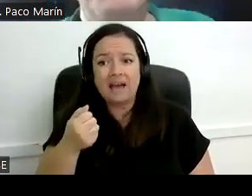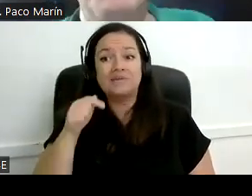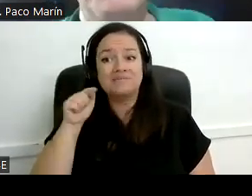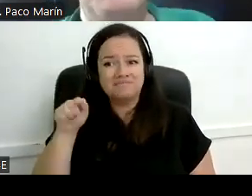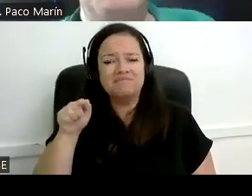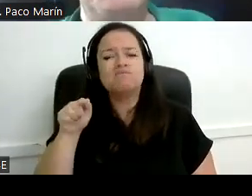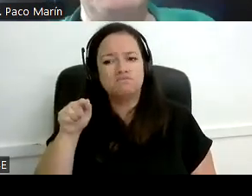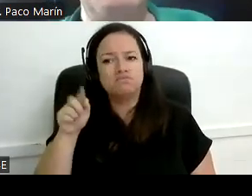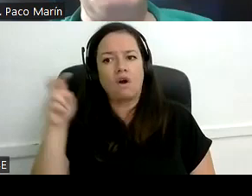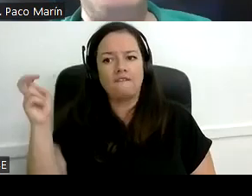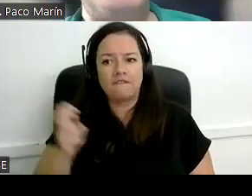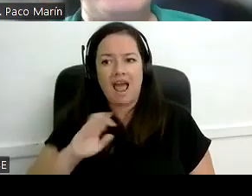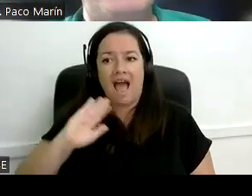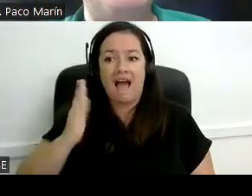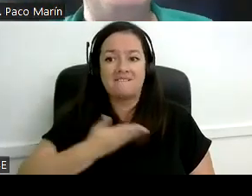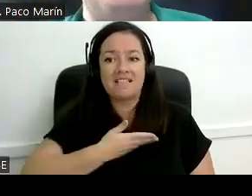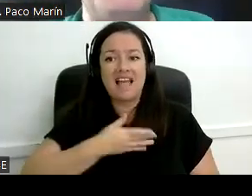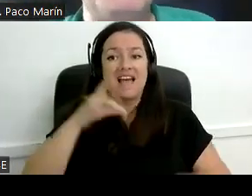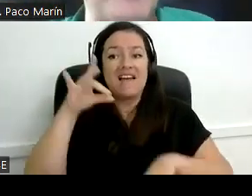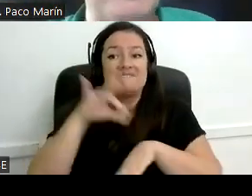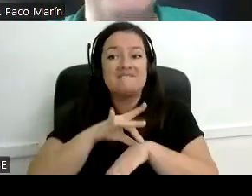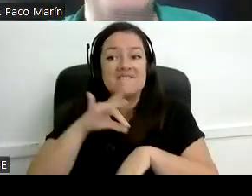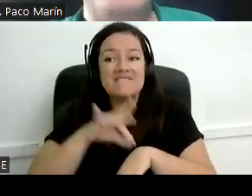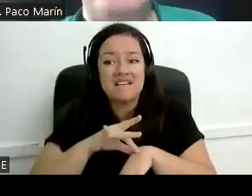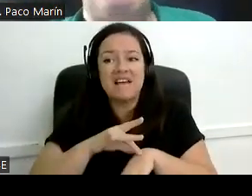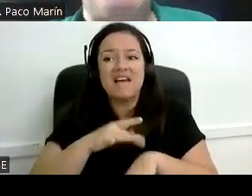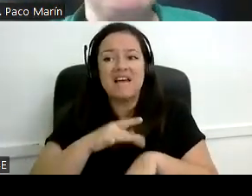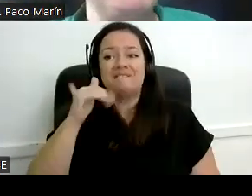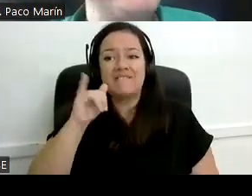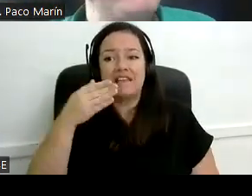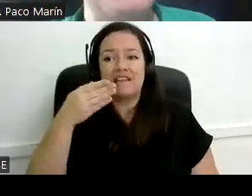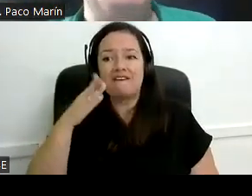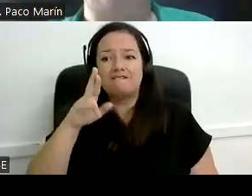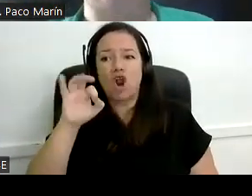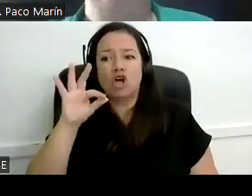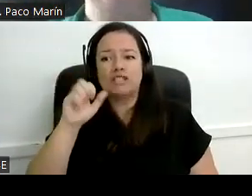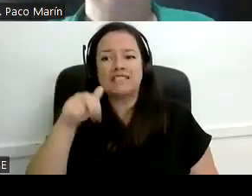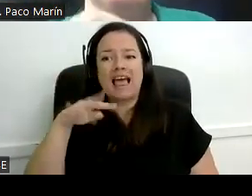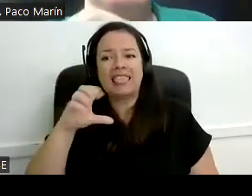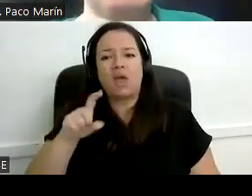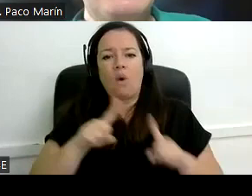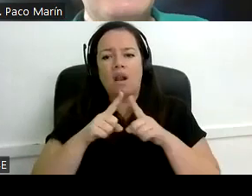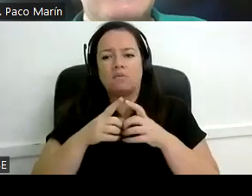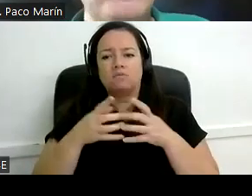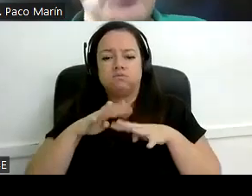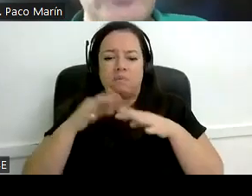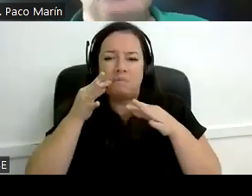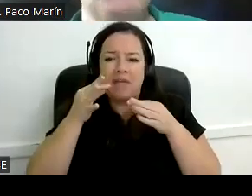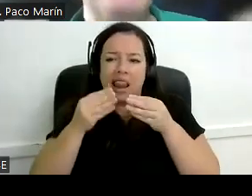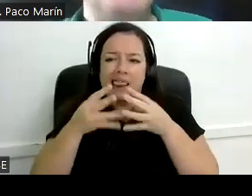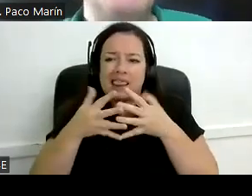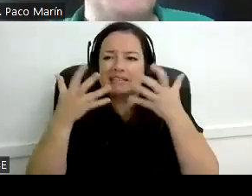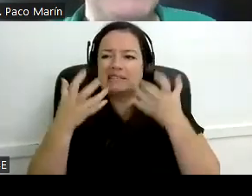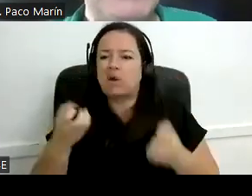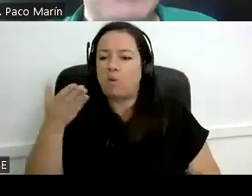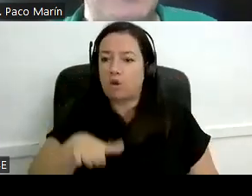eso, una enfermedad generalizada fibrosante, luego parecido a la esclerodermia. En estos casos, una